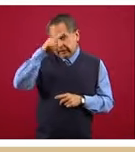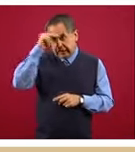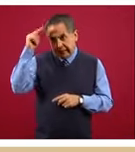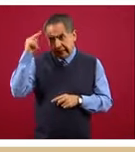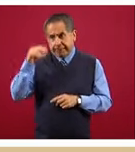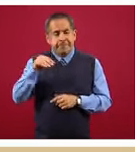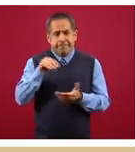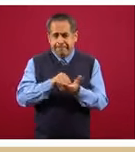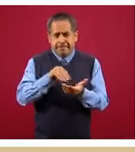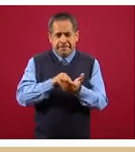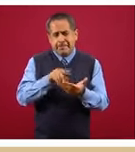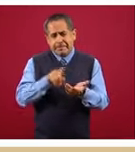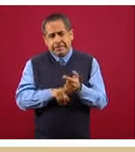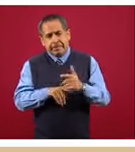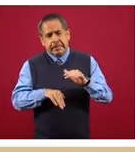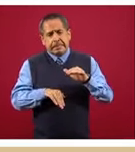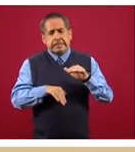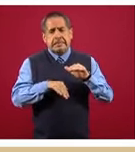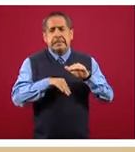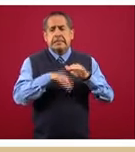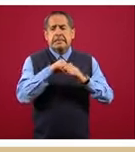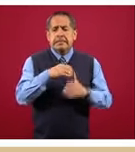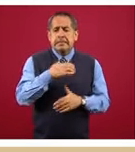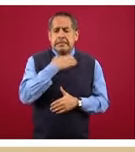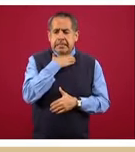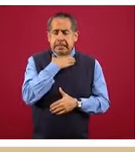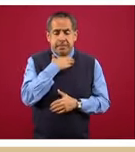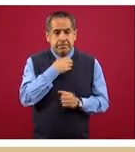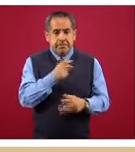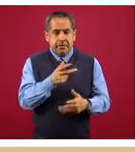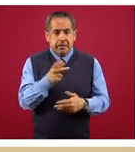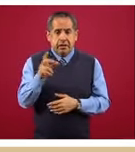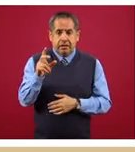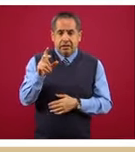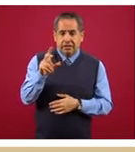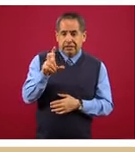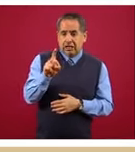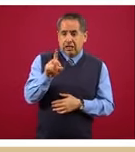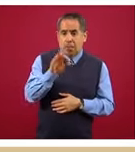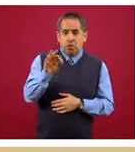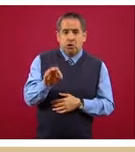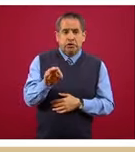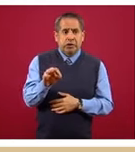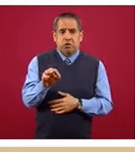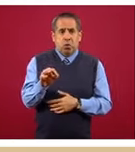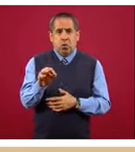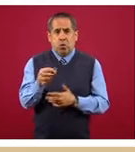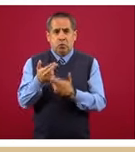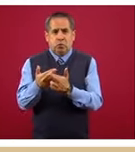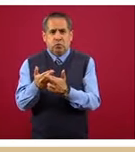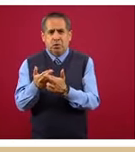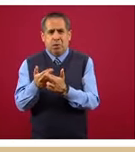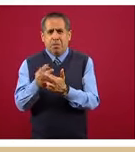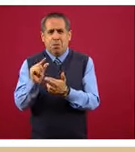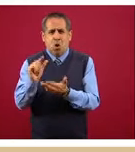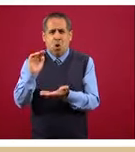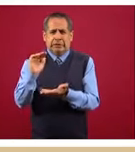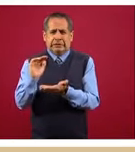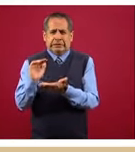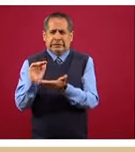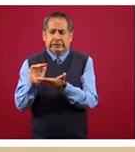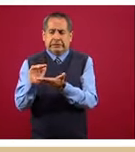que han tenido más de 30% o menos, de 30% de disponibilidad, lo cual es este